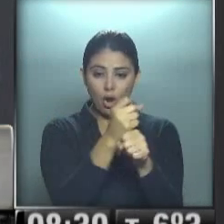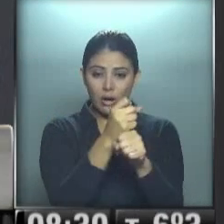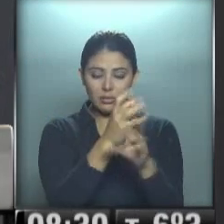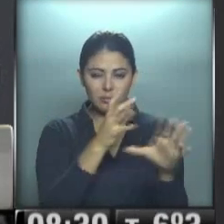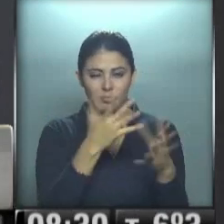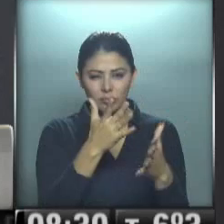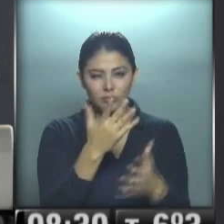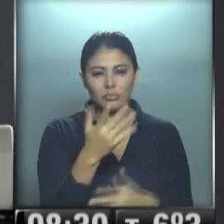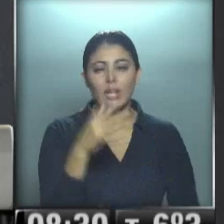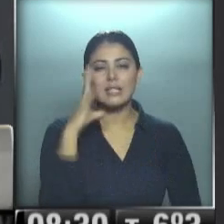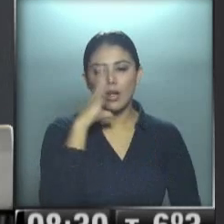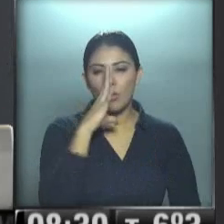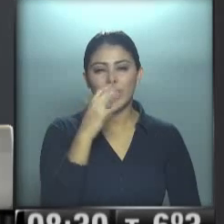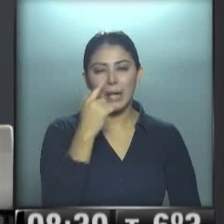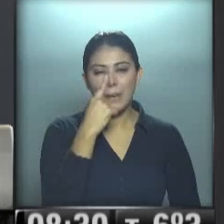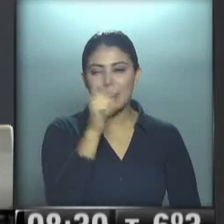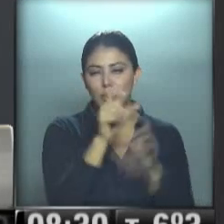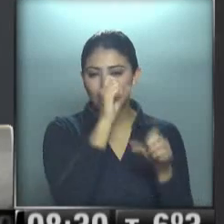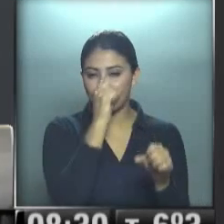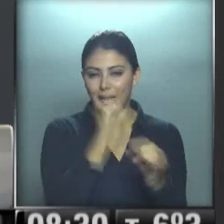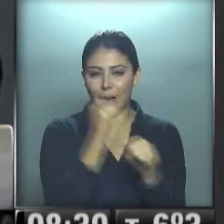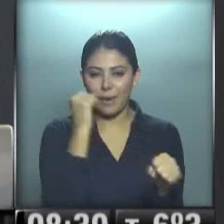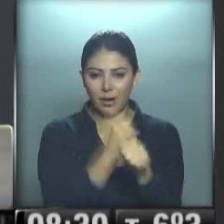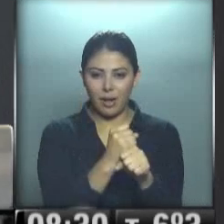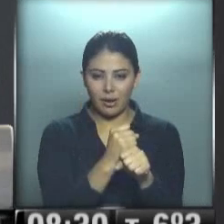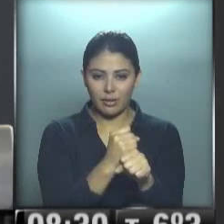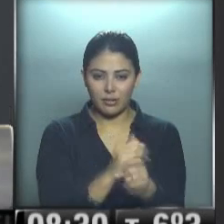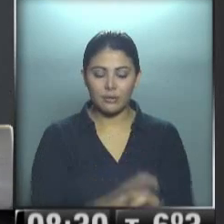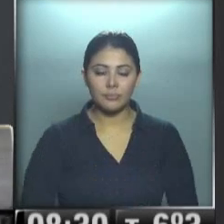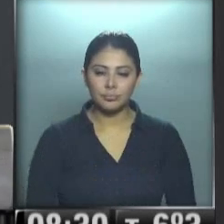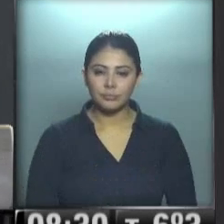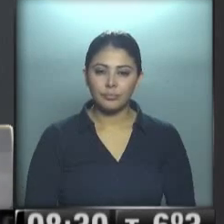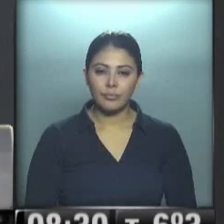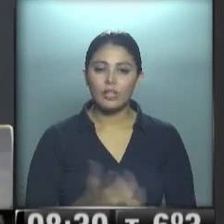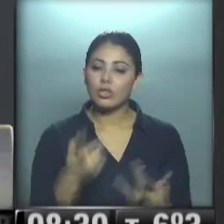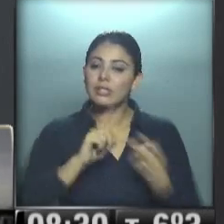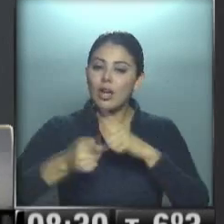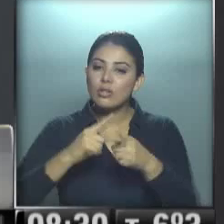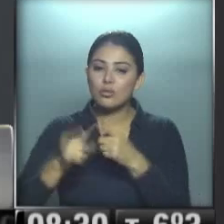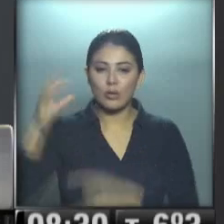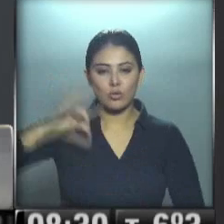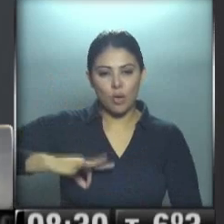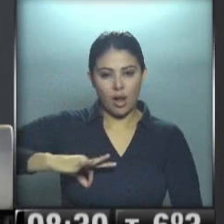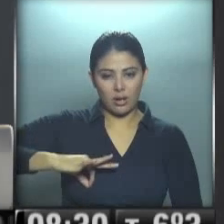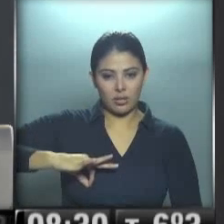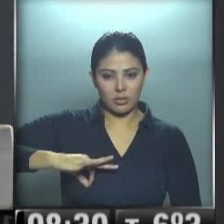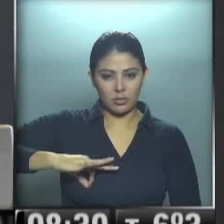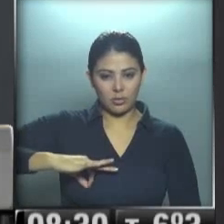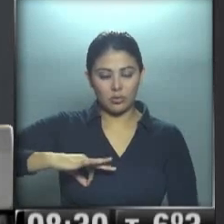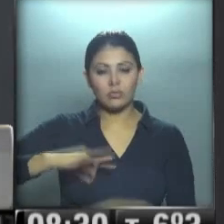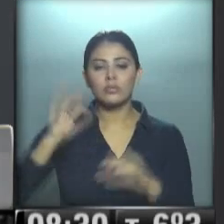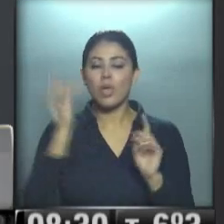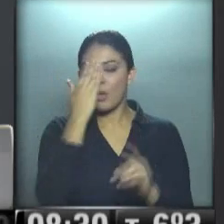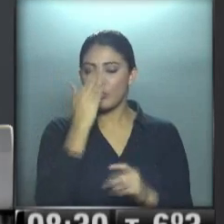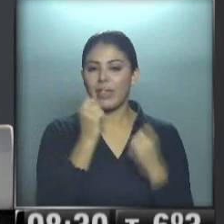aproximadamente cerca de 56 mil trabajadores y en consecuencia la negociación paritaria la garantía